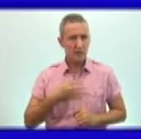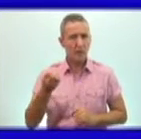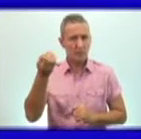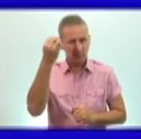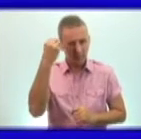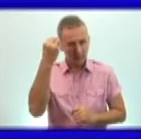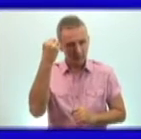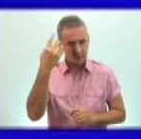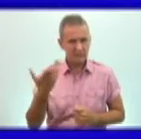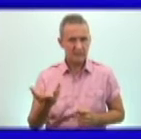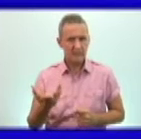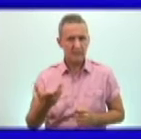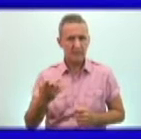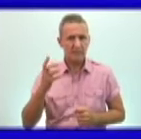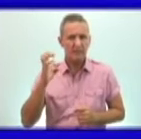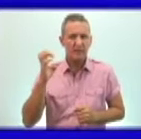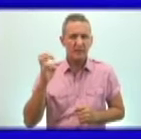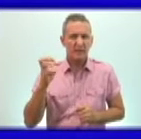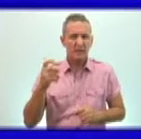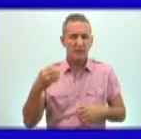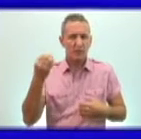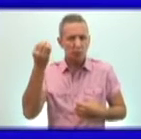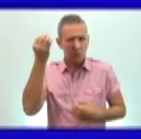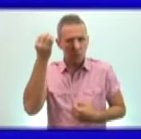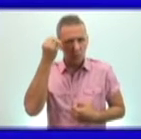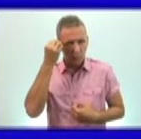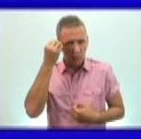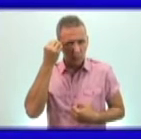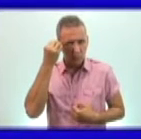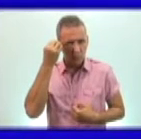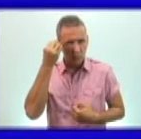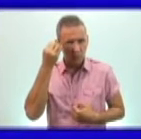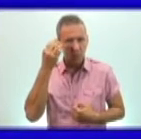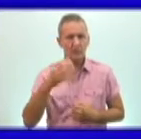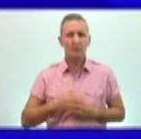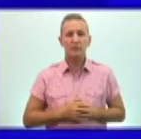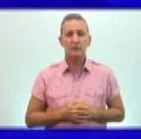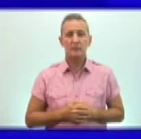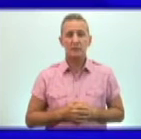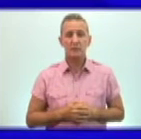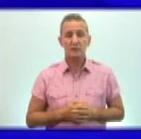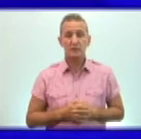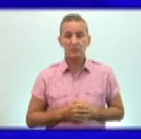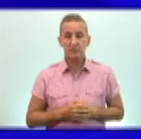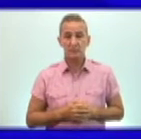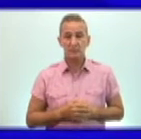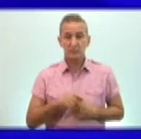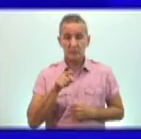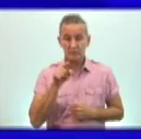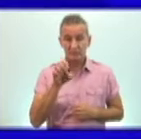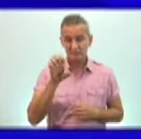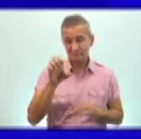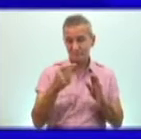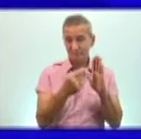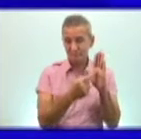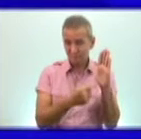cuánto sé, porque descansa fundamentalmente en el camino recorrido. Como ustedes se dan cuenta, estos son elementos